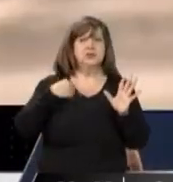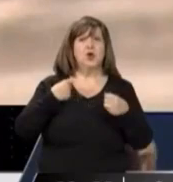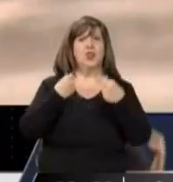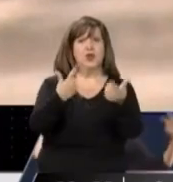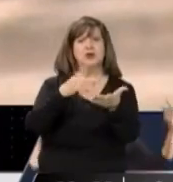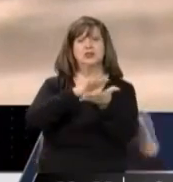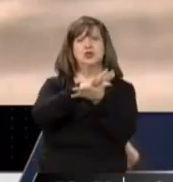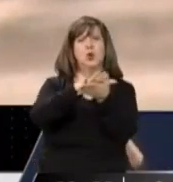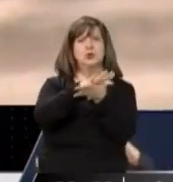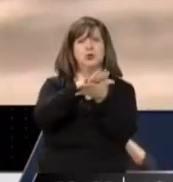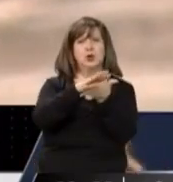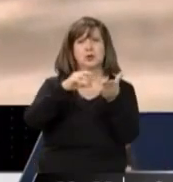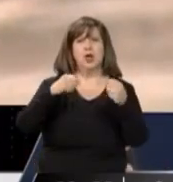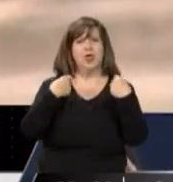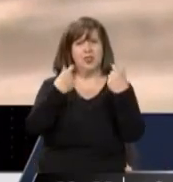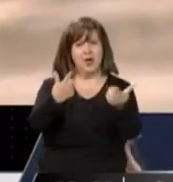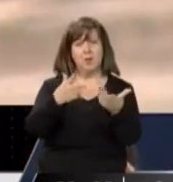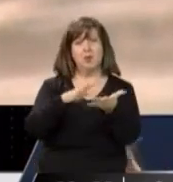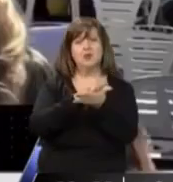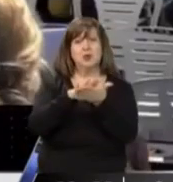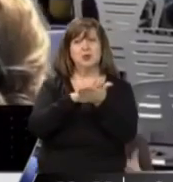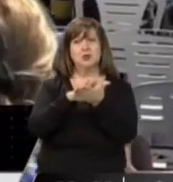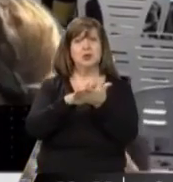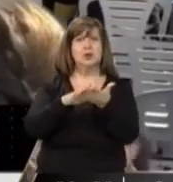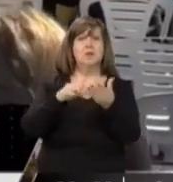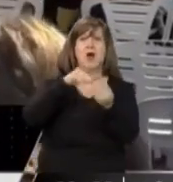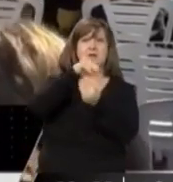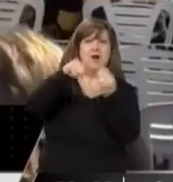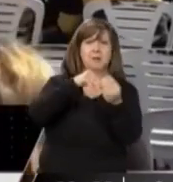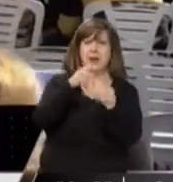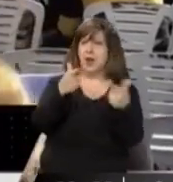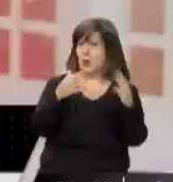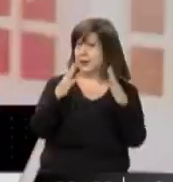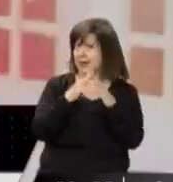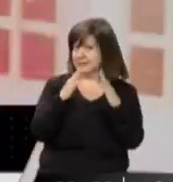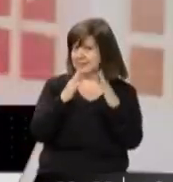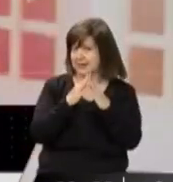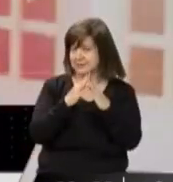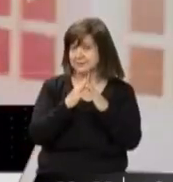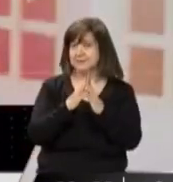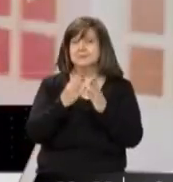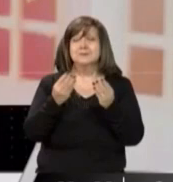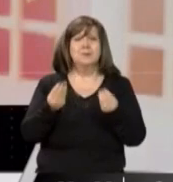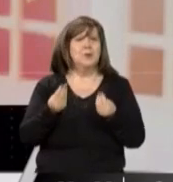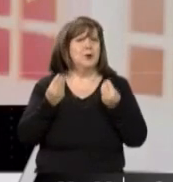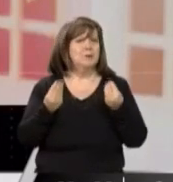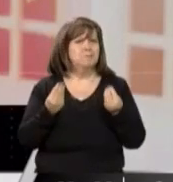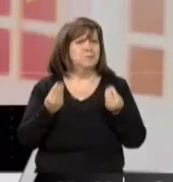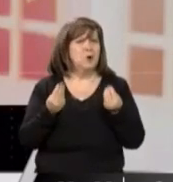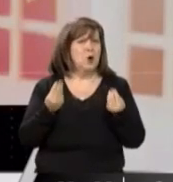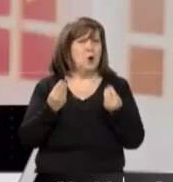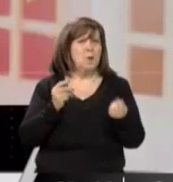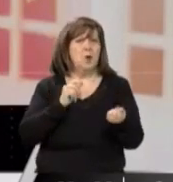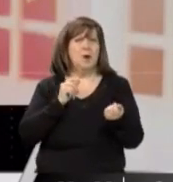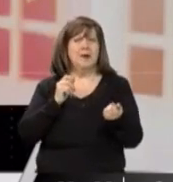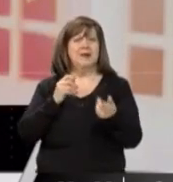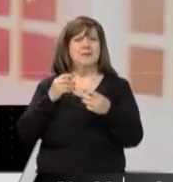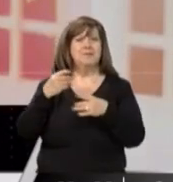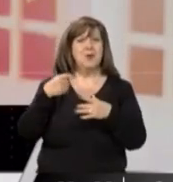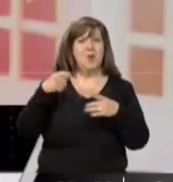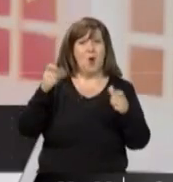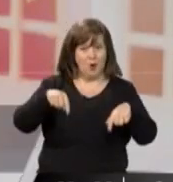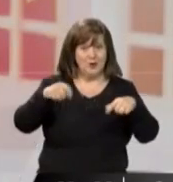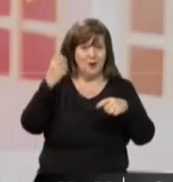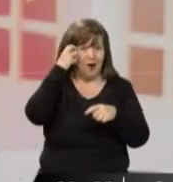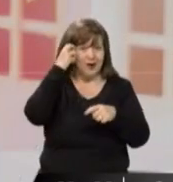a un problema de muchas familias argentinas ahora qué es exactamente lo que cambiaría entre